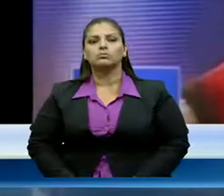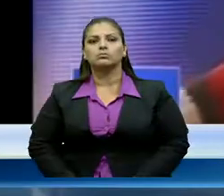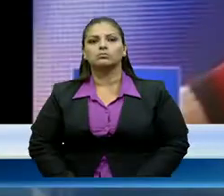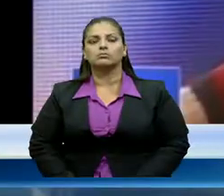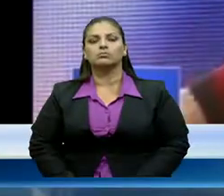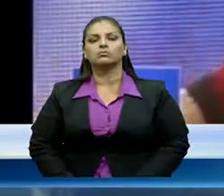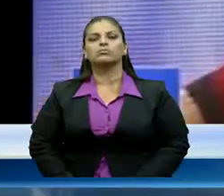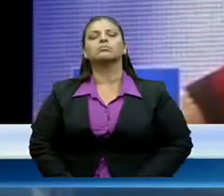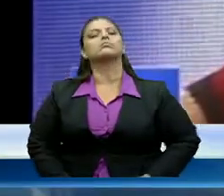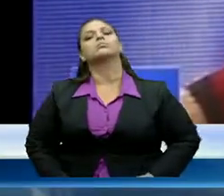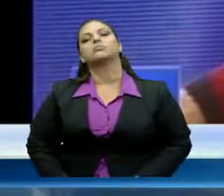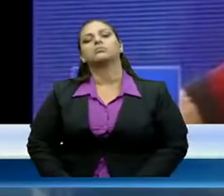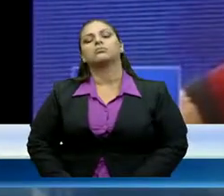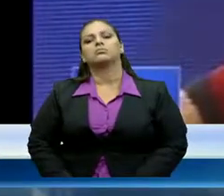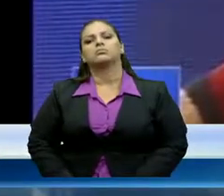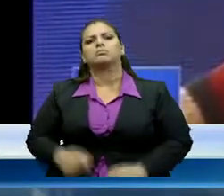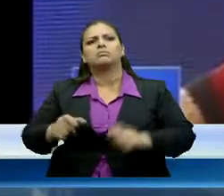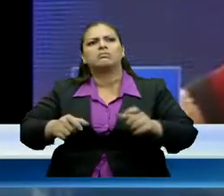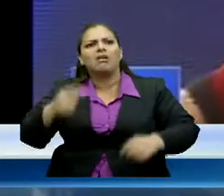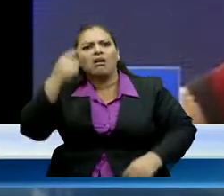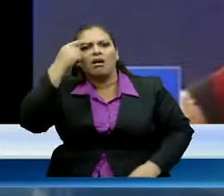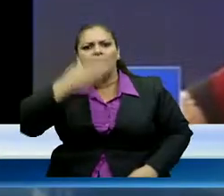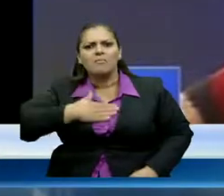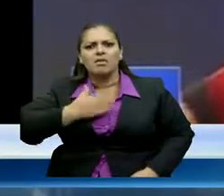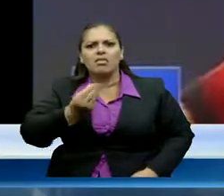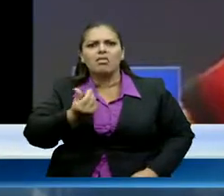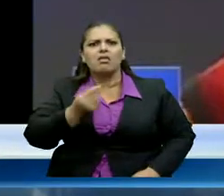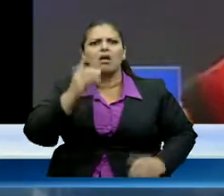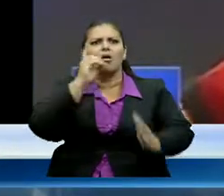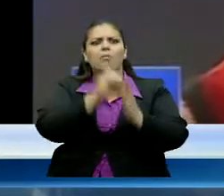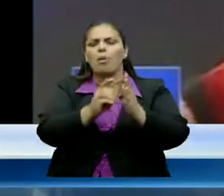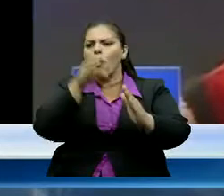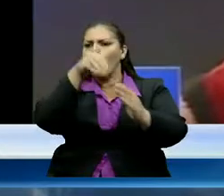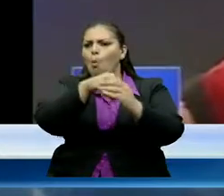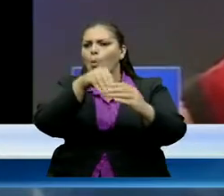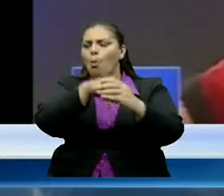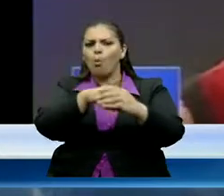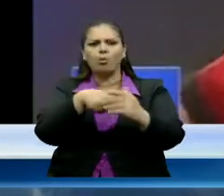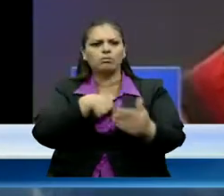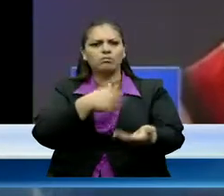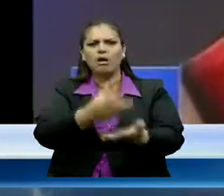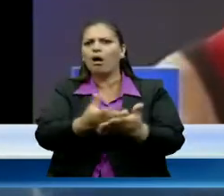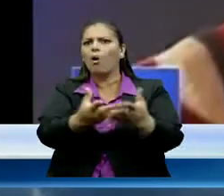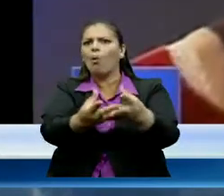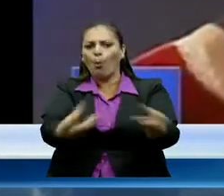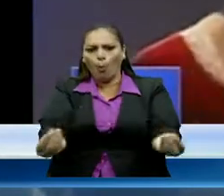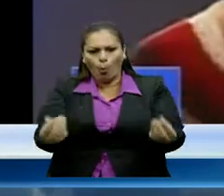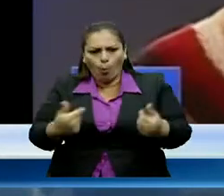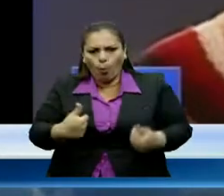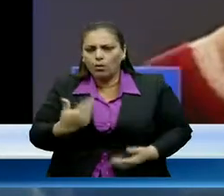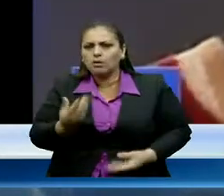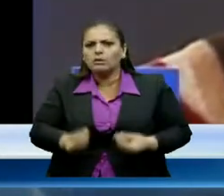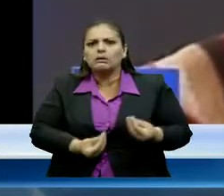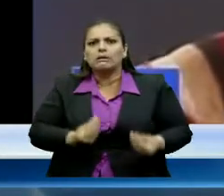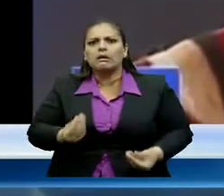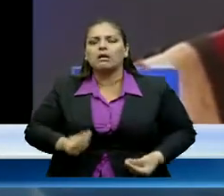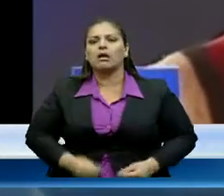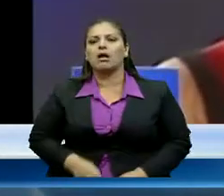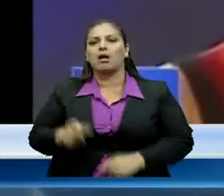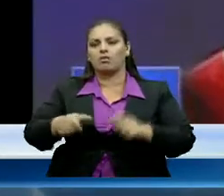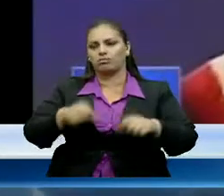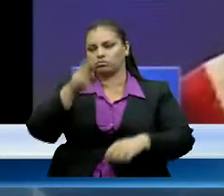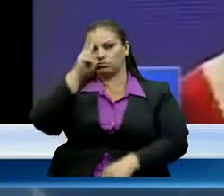pasaron a mano del Estado, burócratas mediocres, en lugar de ayudar a los deudores de buena fe, para no ensuciarse las manos, arriesgarse, le